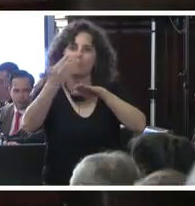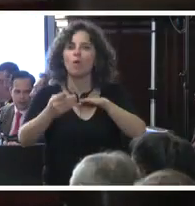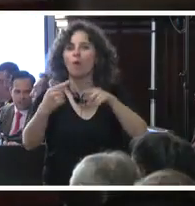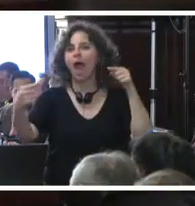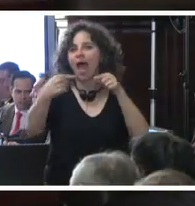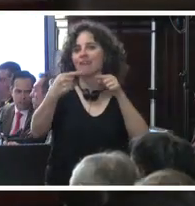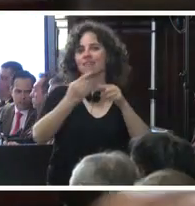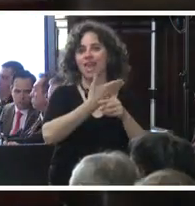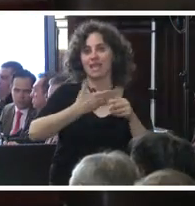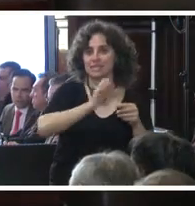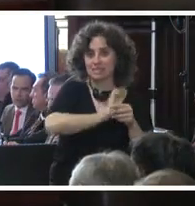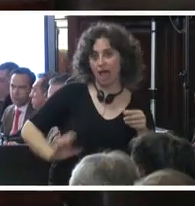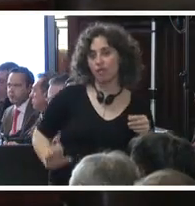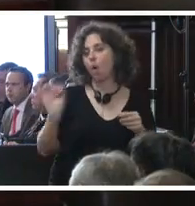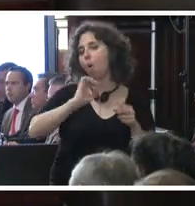o antigobierno.